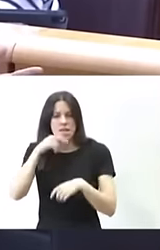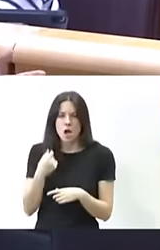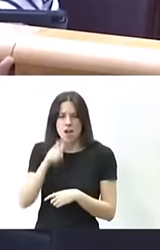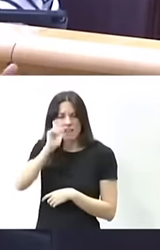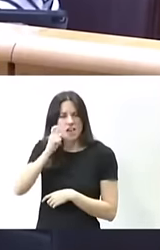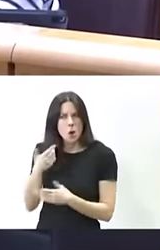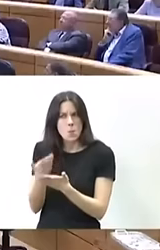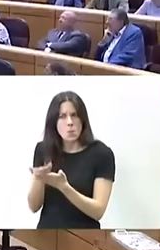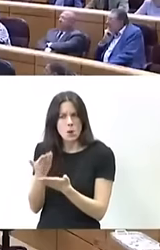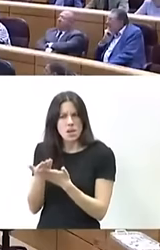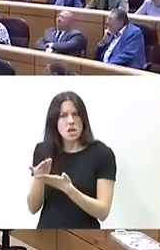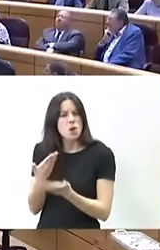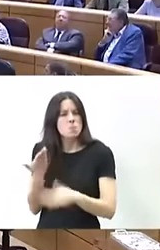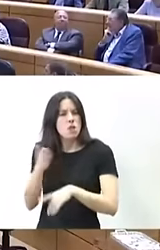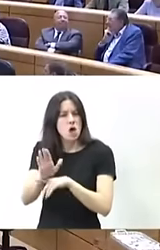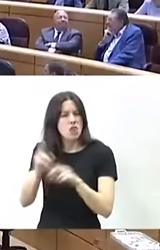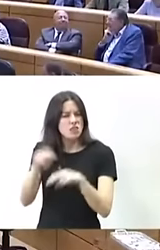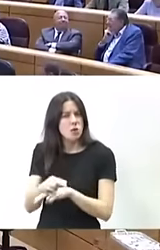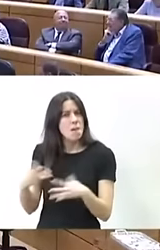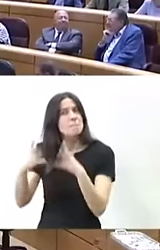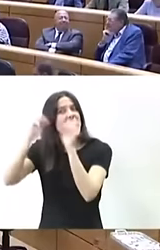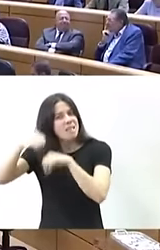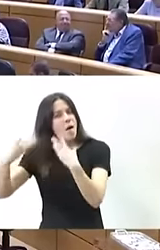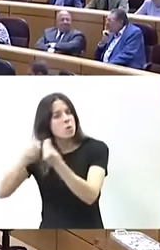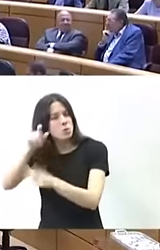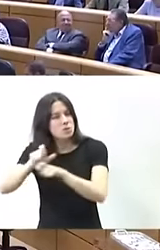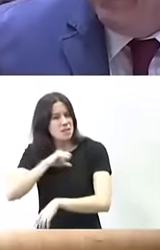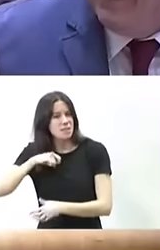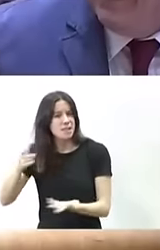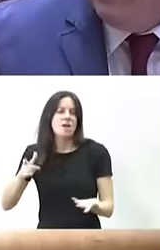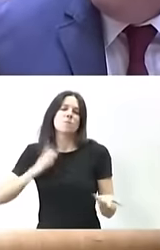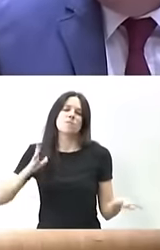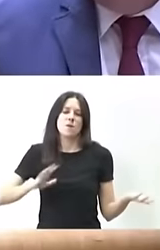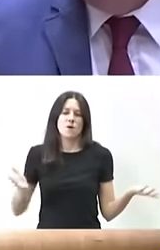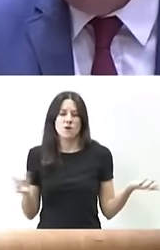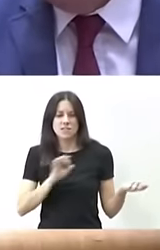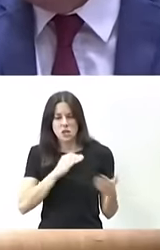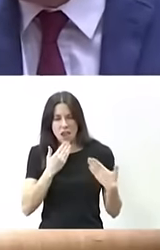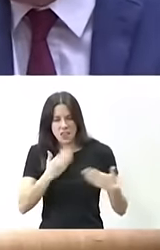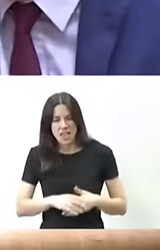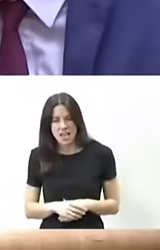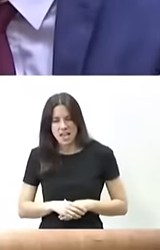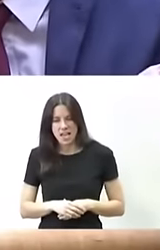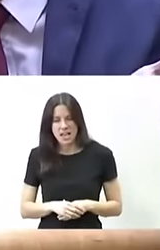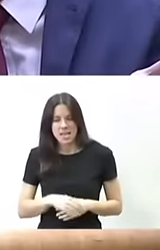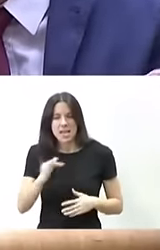con los independentistas. Por favor, señora García. Y además, mire,